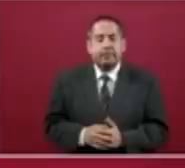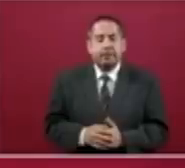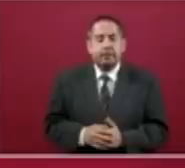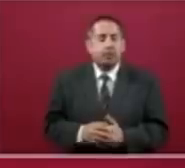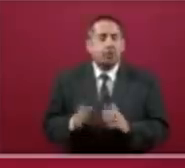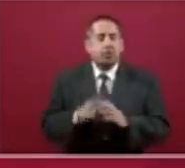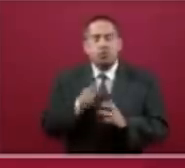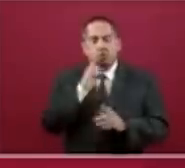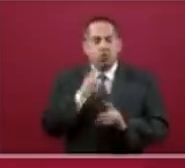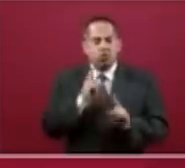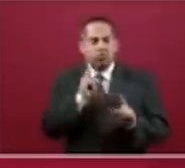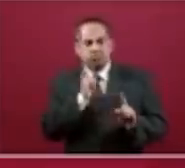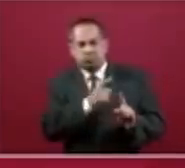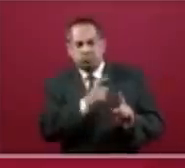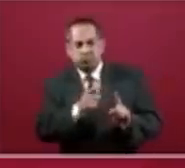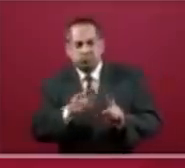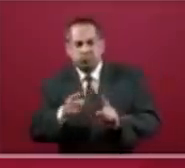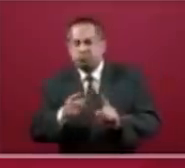condenar